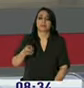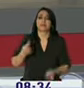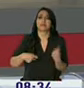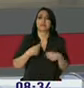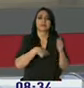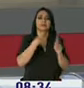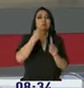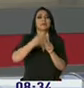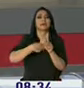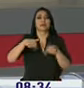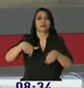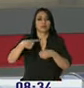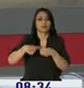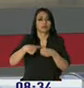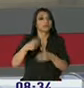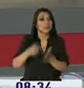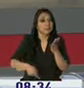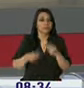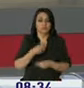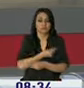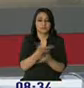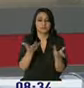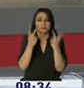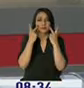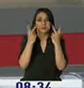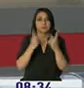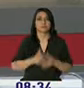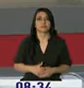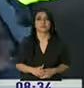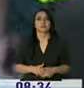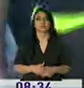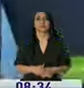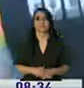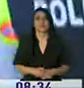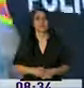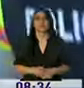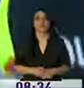de la ciudad. ¿Quieren ver qué pasó? Por favor, la siguiente nota.